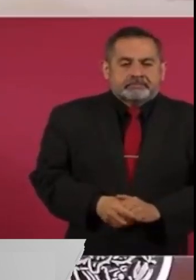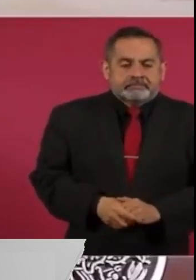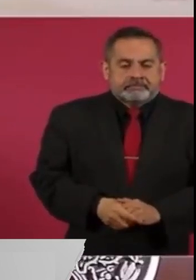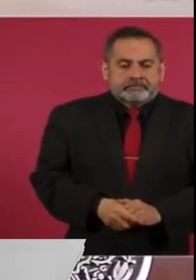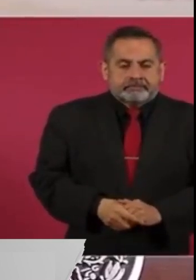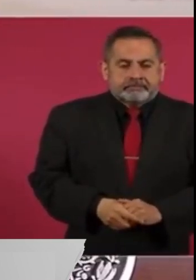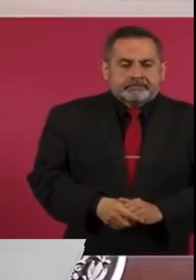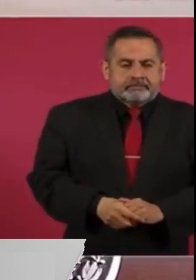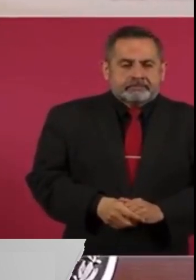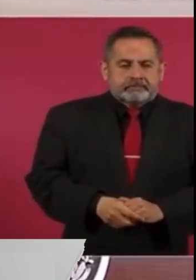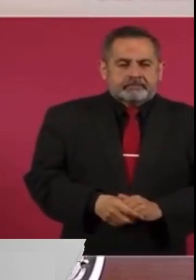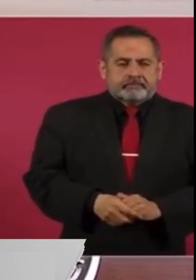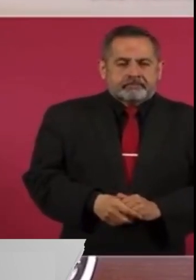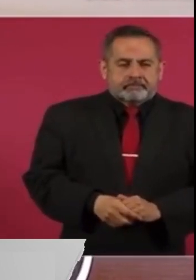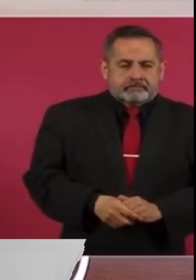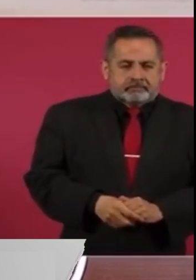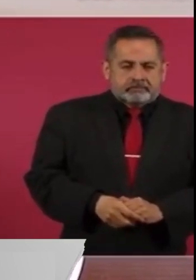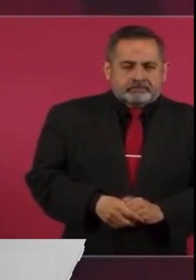no